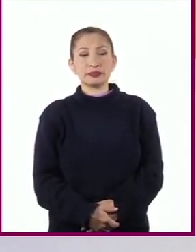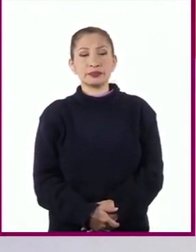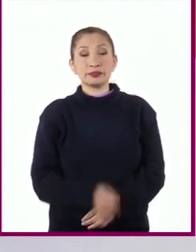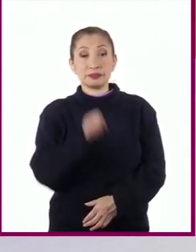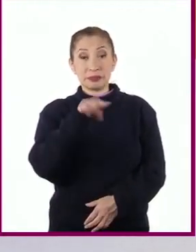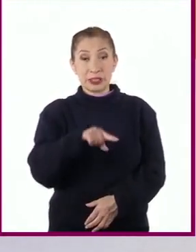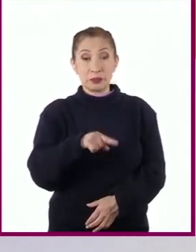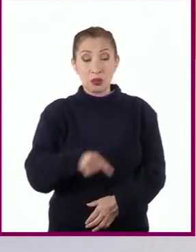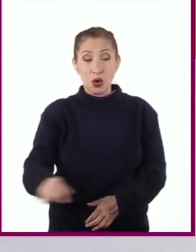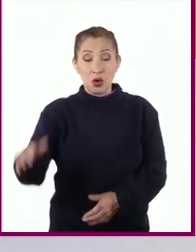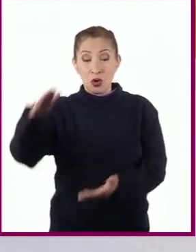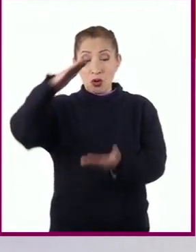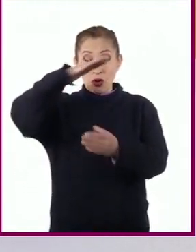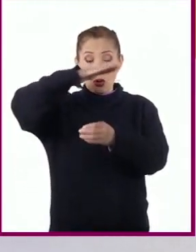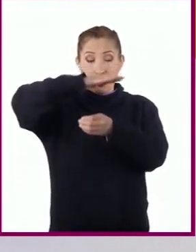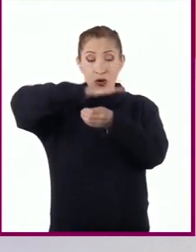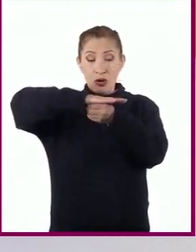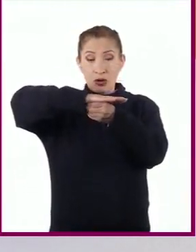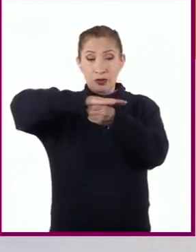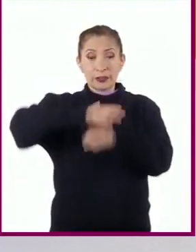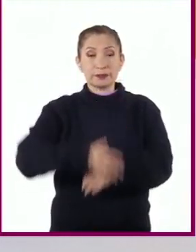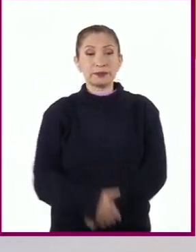Sobre él, la tarjeta.